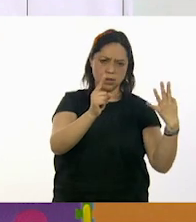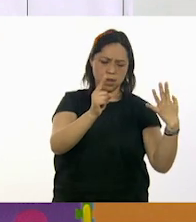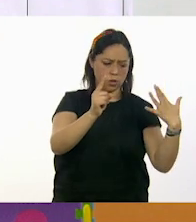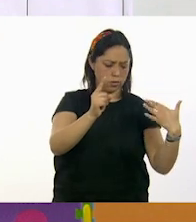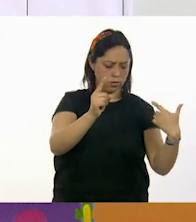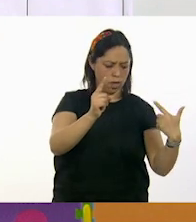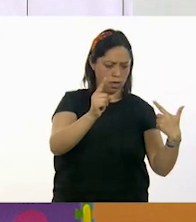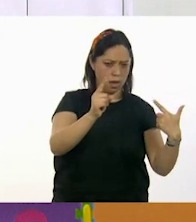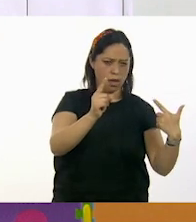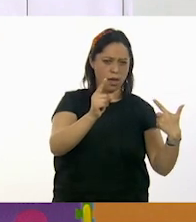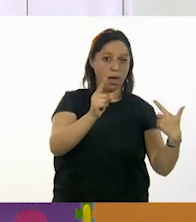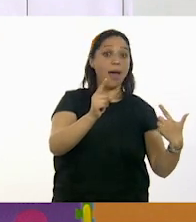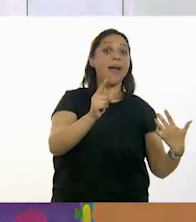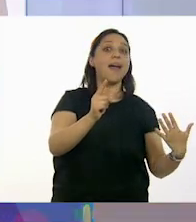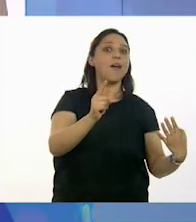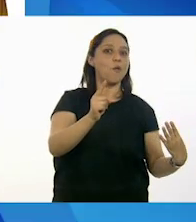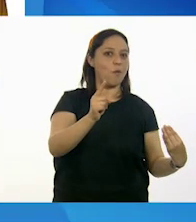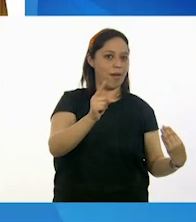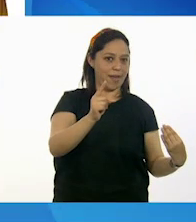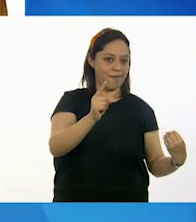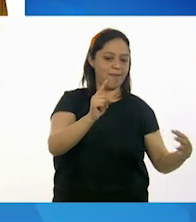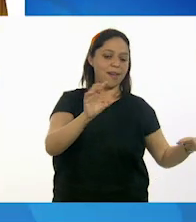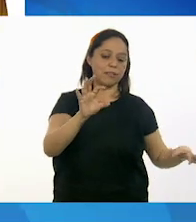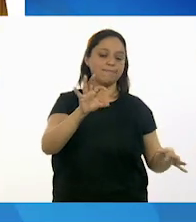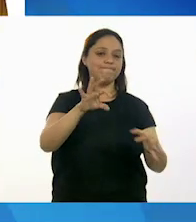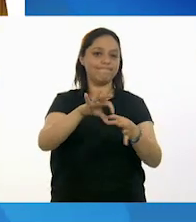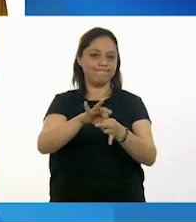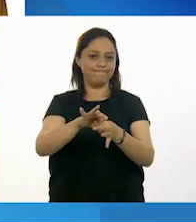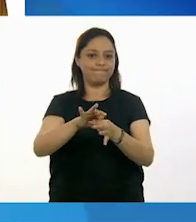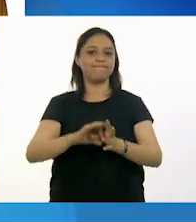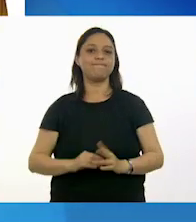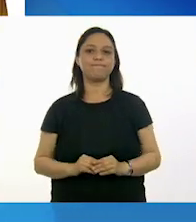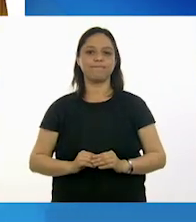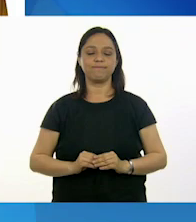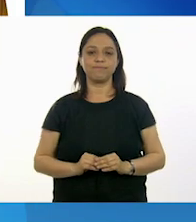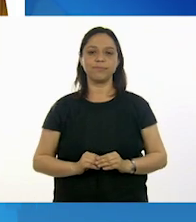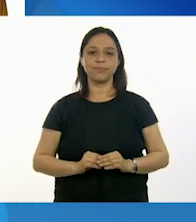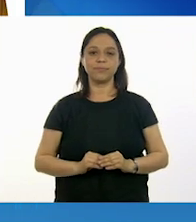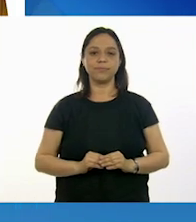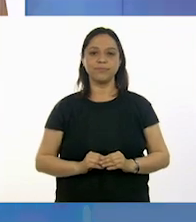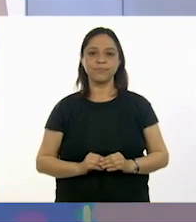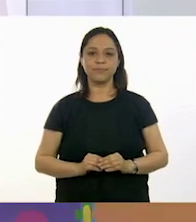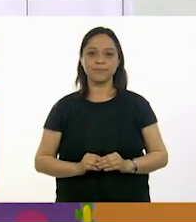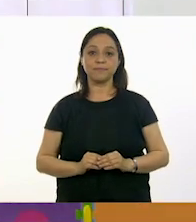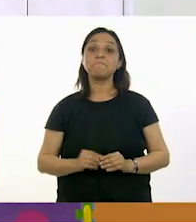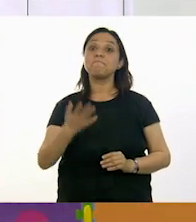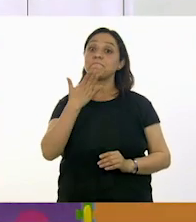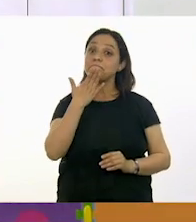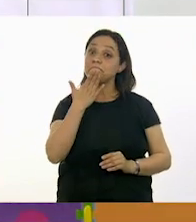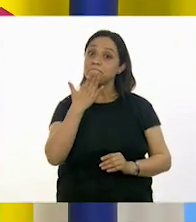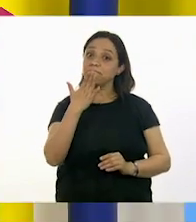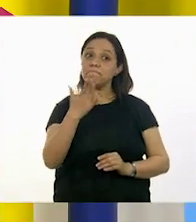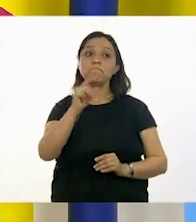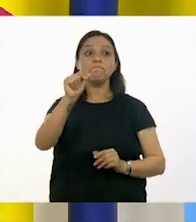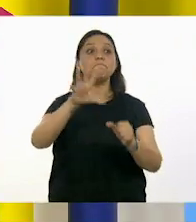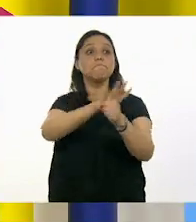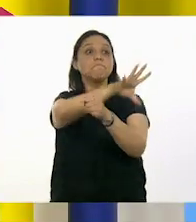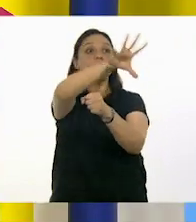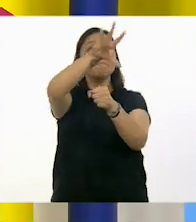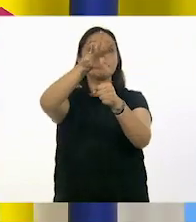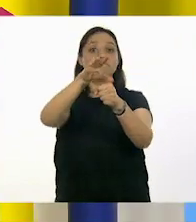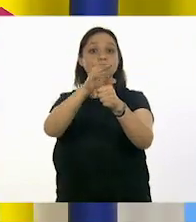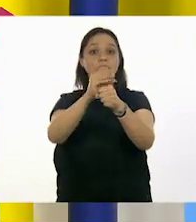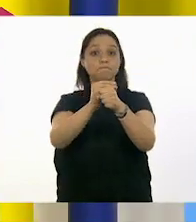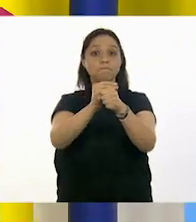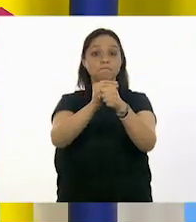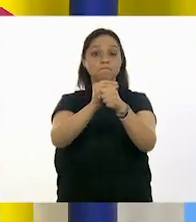7. Y aquí tendría que ir el 9. Muy bien. Excelente, hemos terminado la